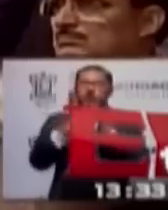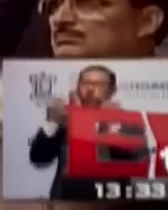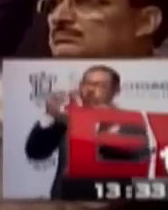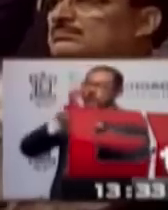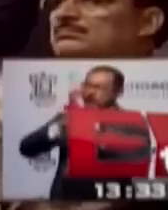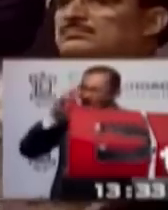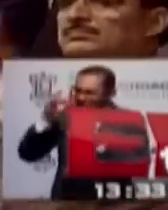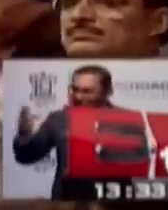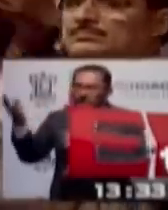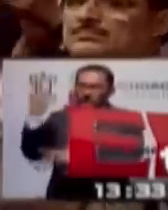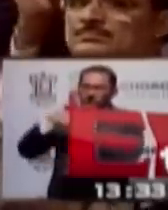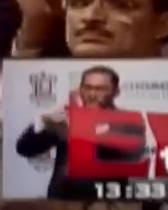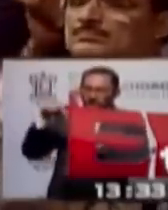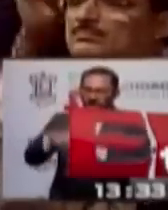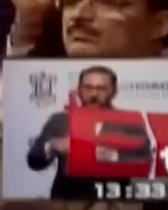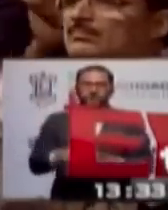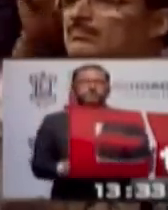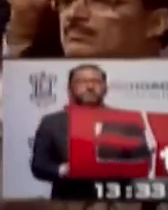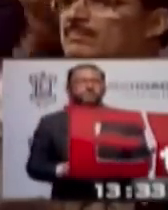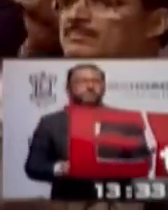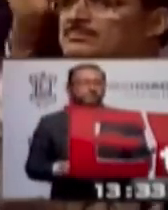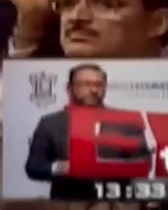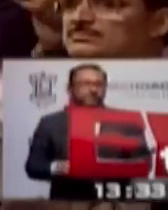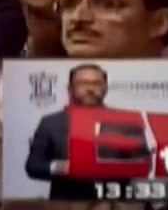gracias por su presencia.